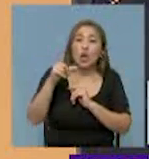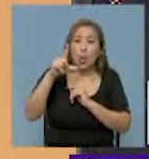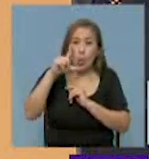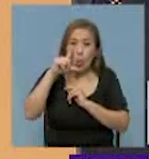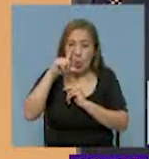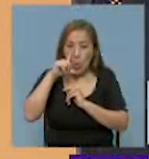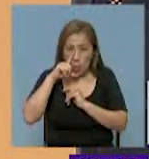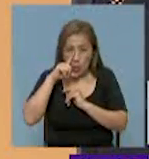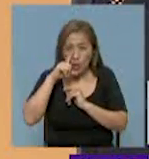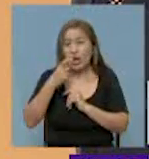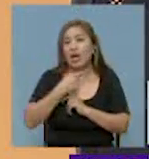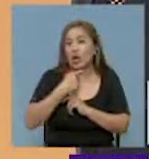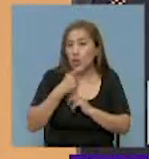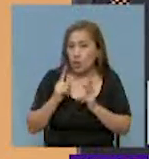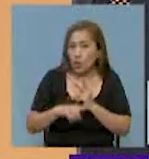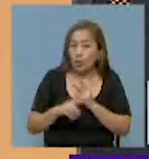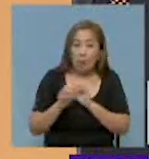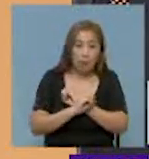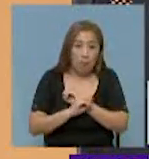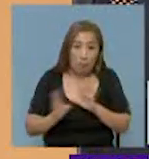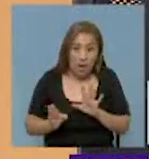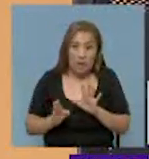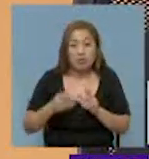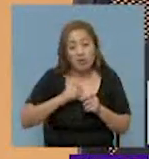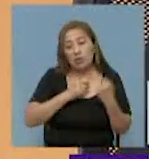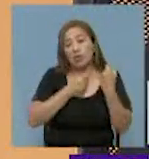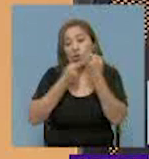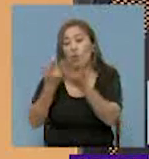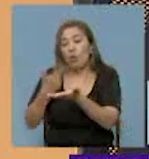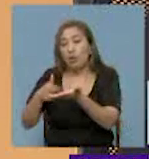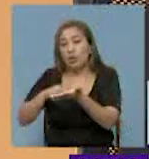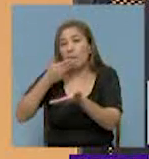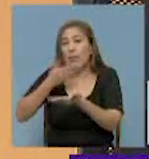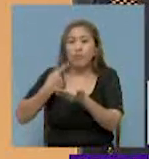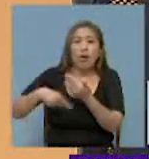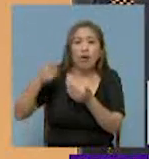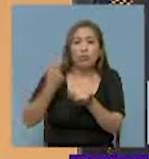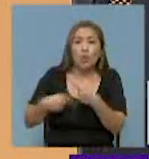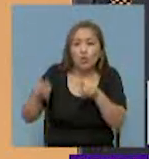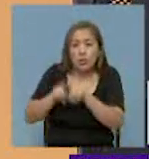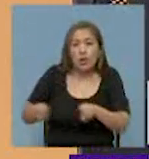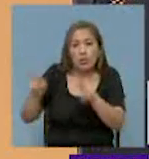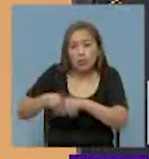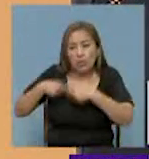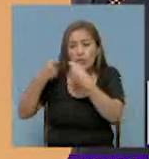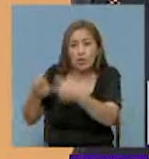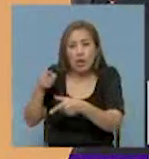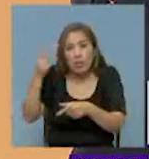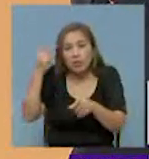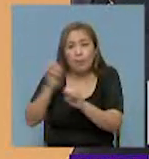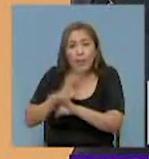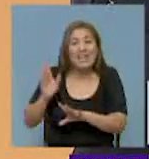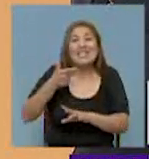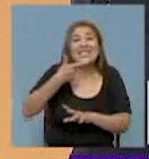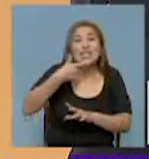este agosto estaban más ligados han sido devueltos reiteradas oportunidades incluso el sueldo de septiembre